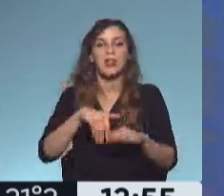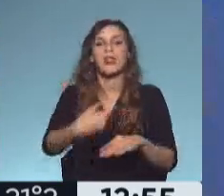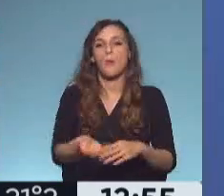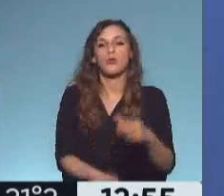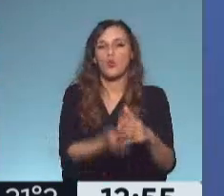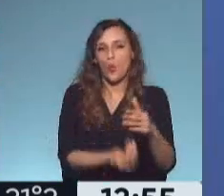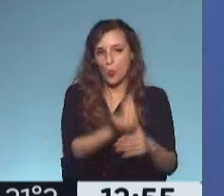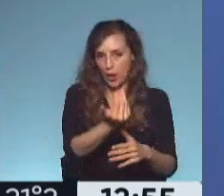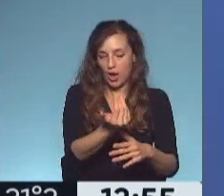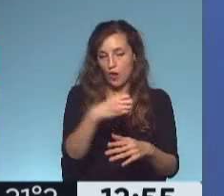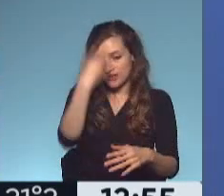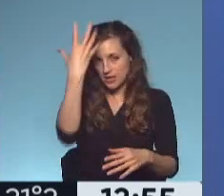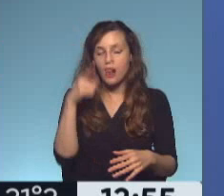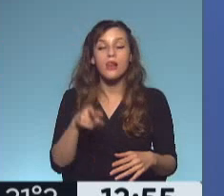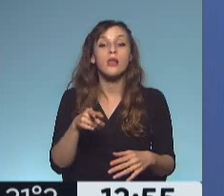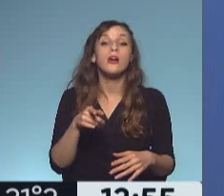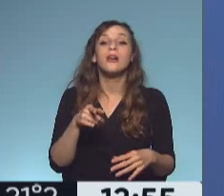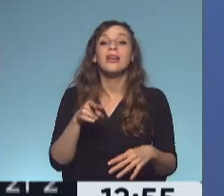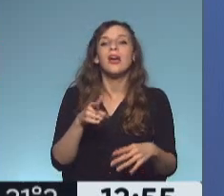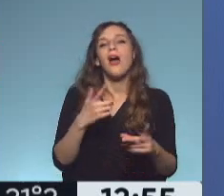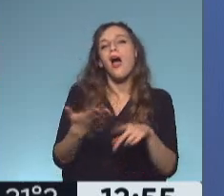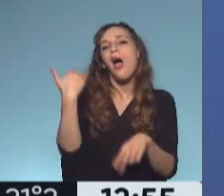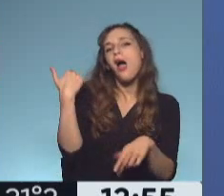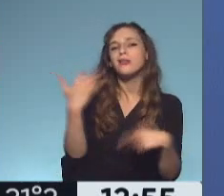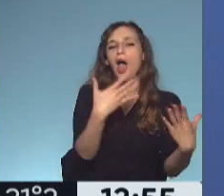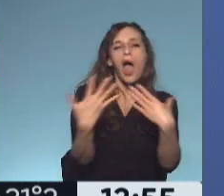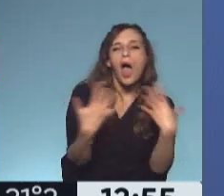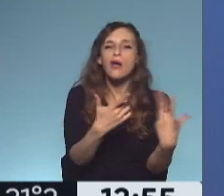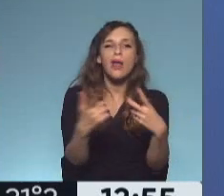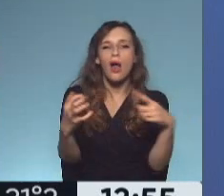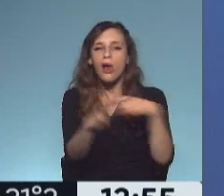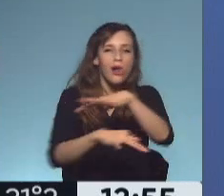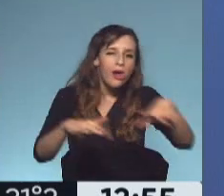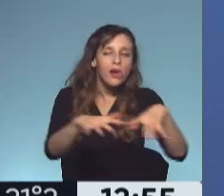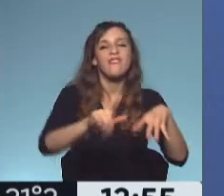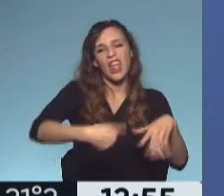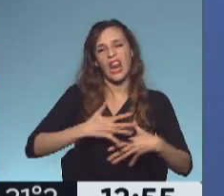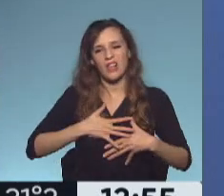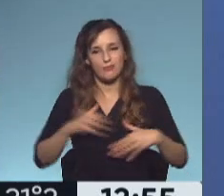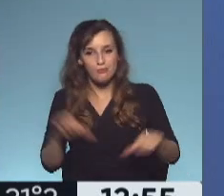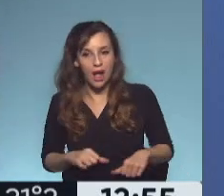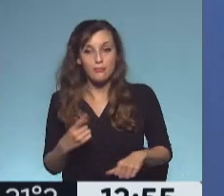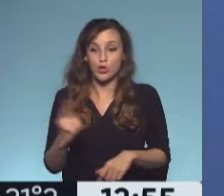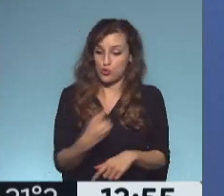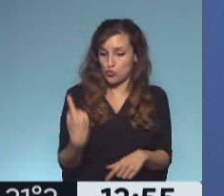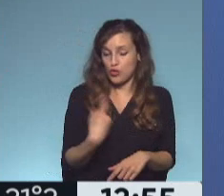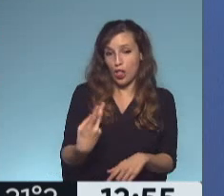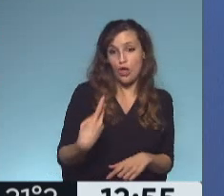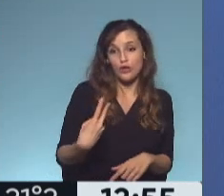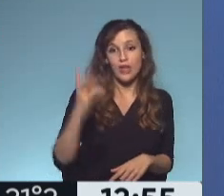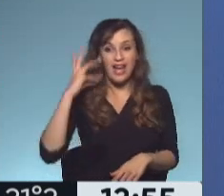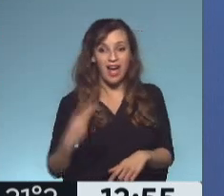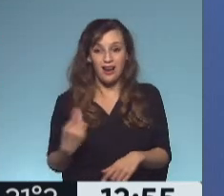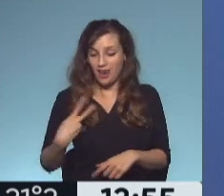Lancet. Evidentemente, todo el ruido que había alrededor genera cierto malestar, pero en nosotras el trabajo y el